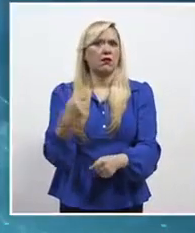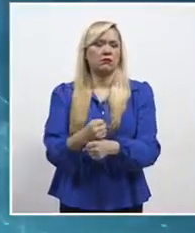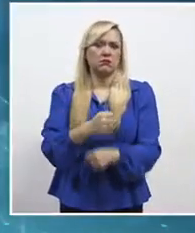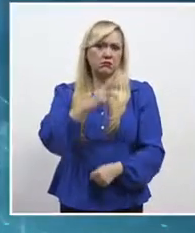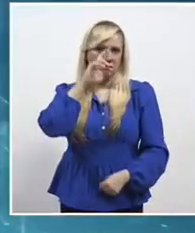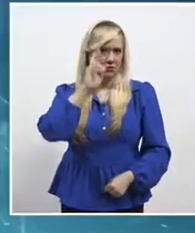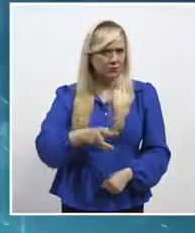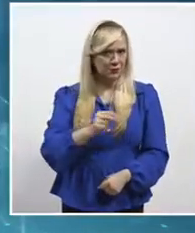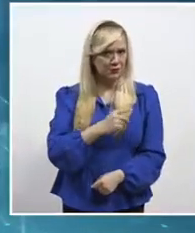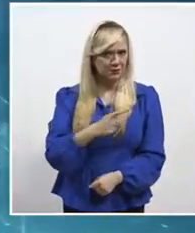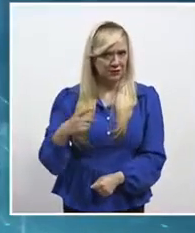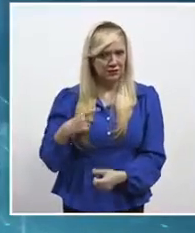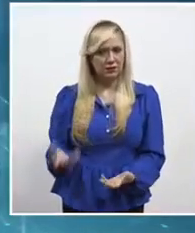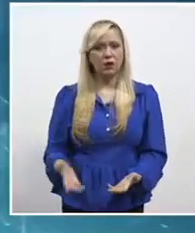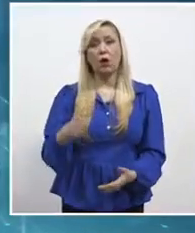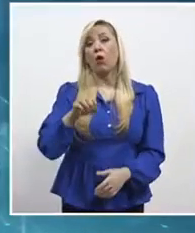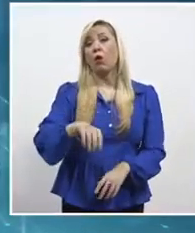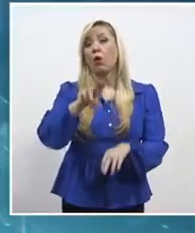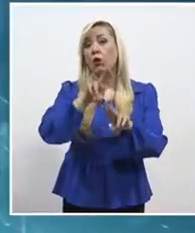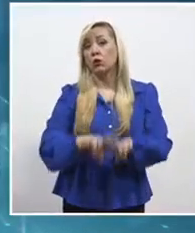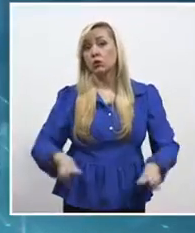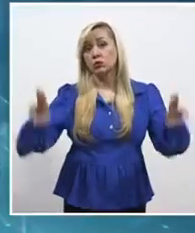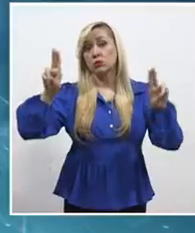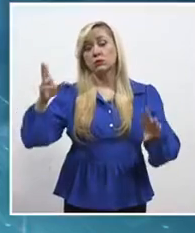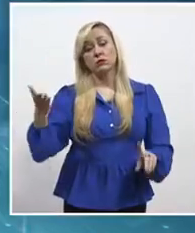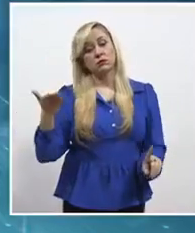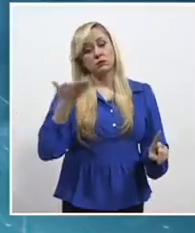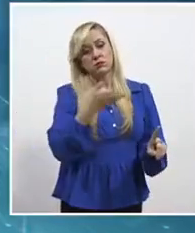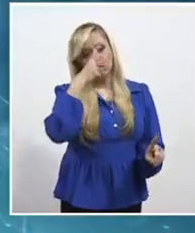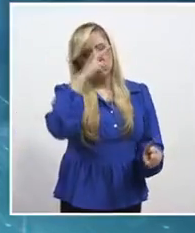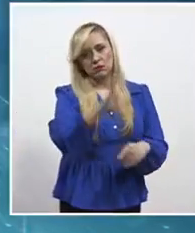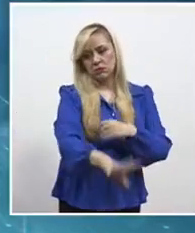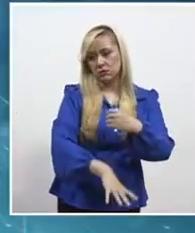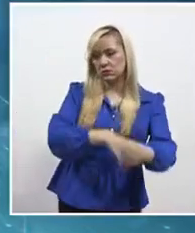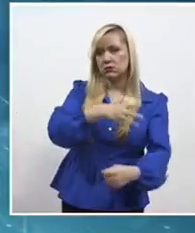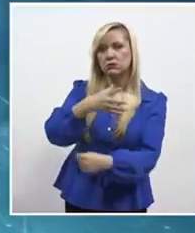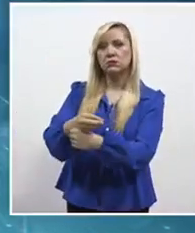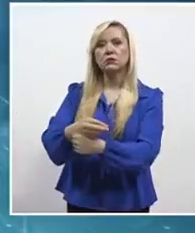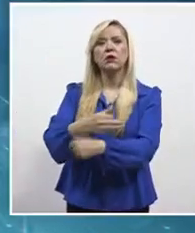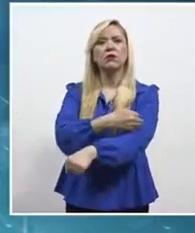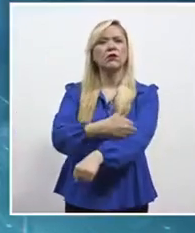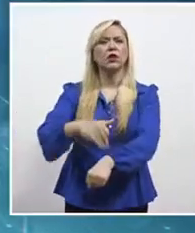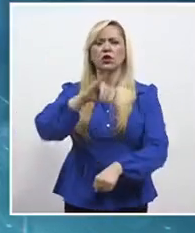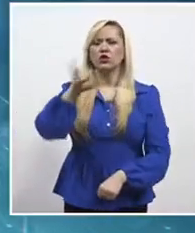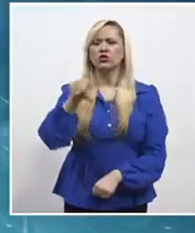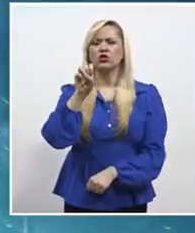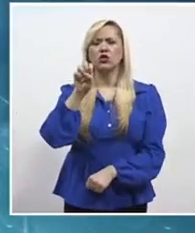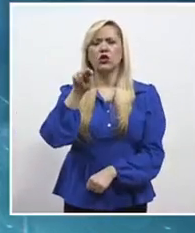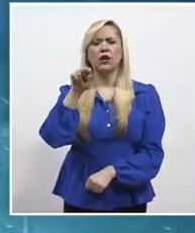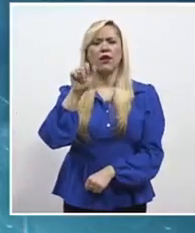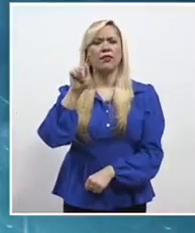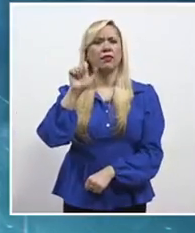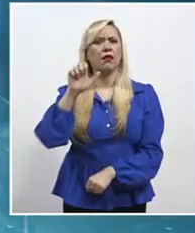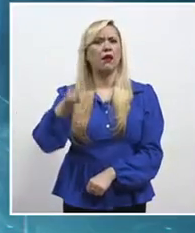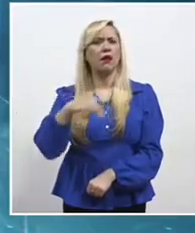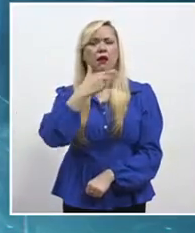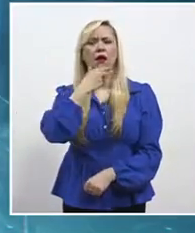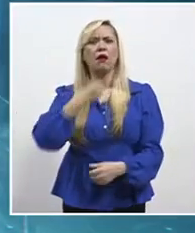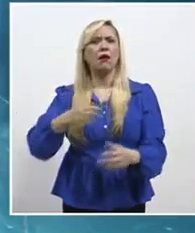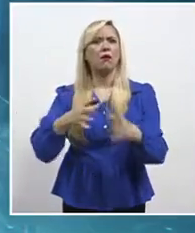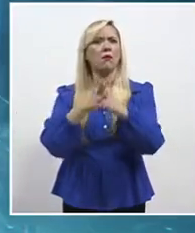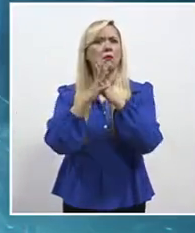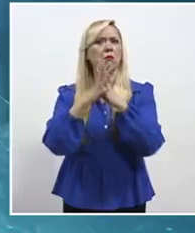Naciones Unidas ordena al Estado mexicano reparar el daño a los familiares de Jonathan Mendoza Berrospe, desaparecido